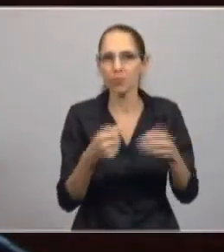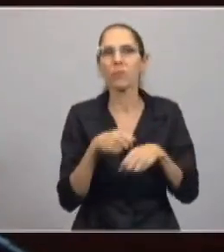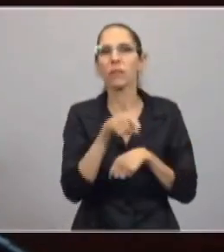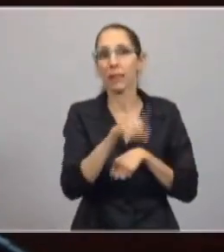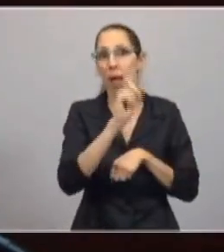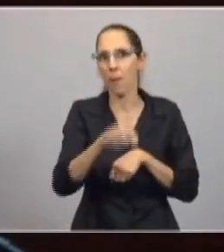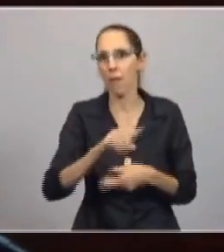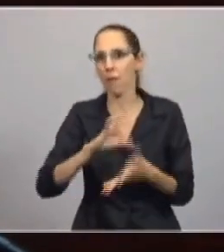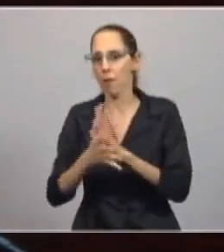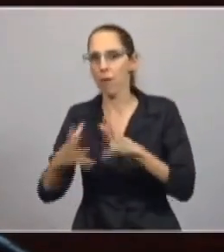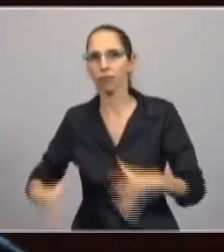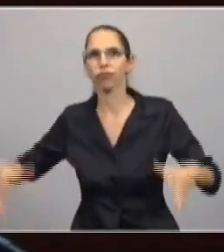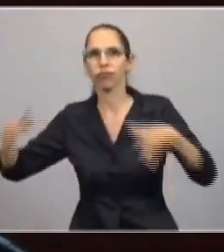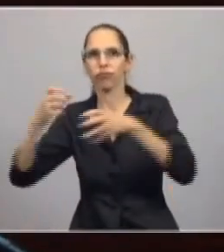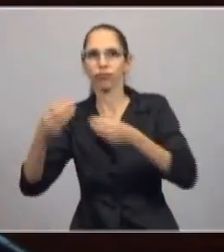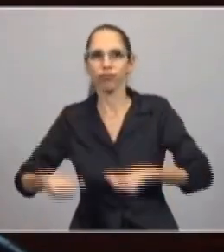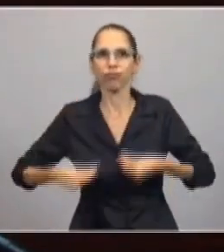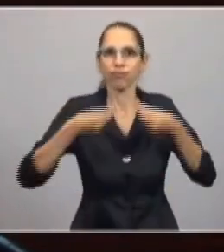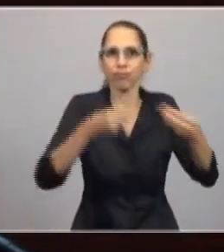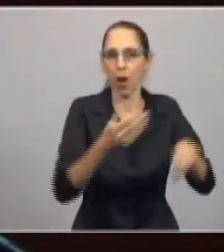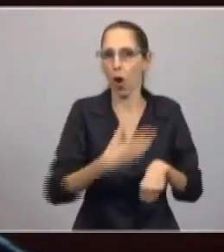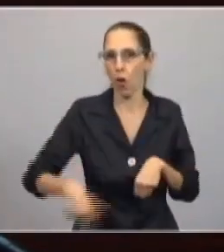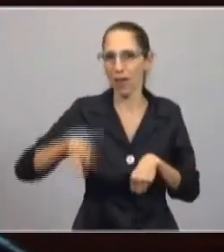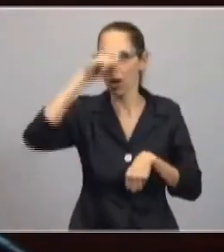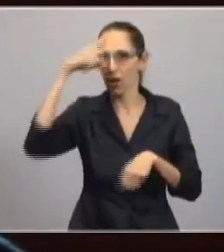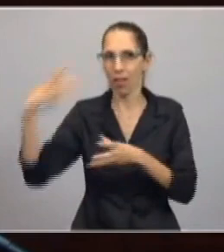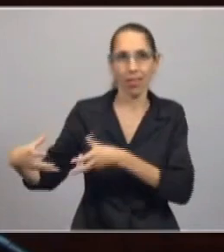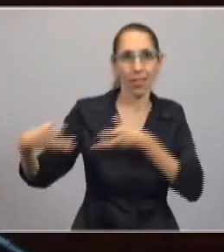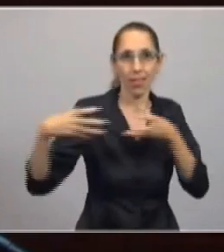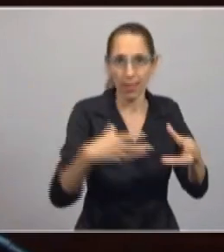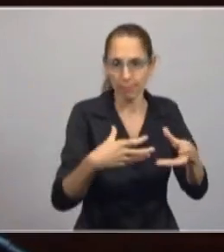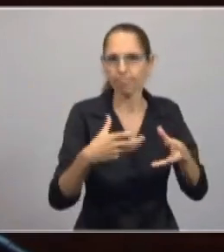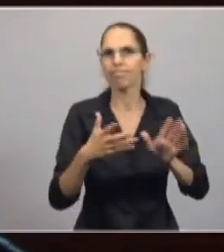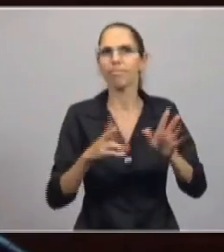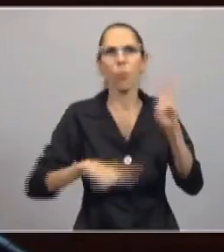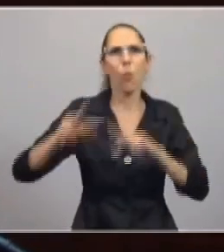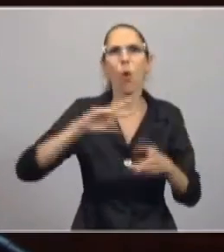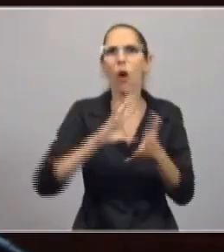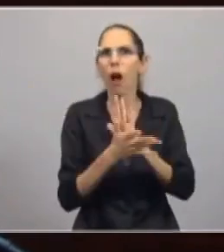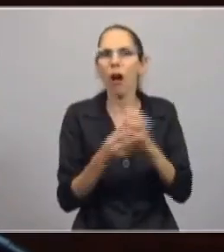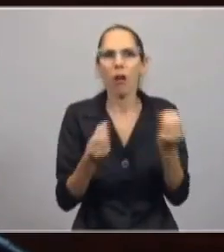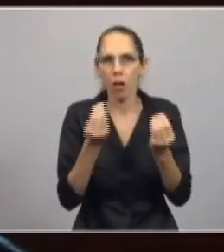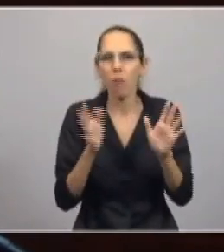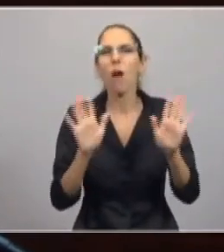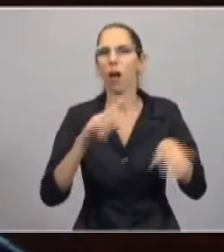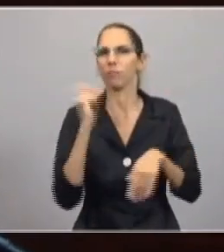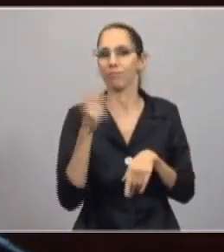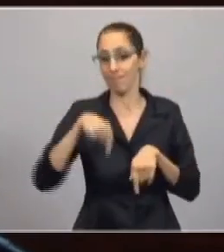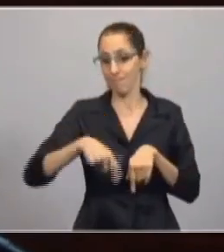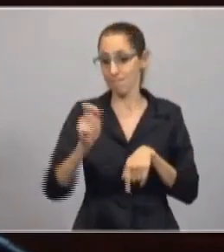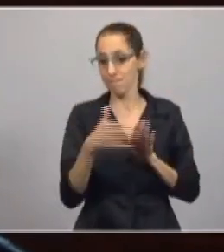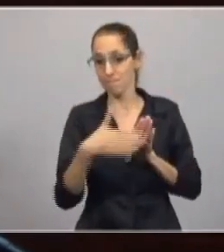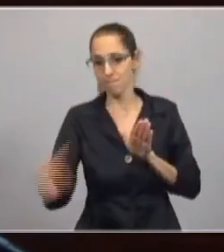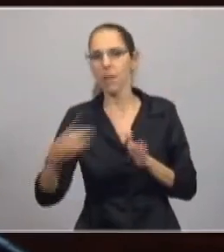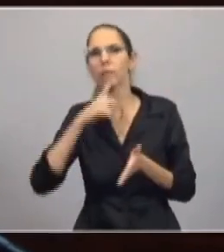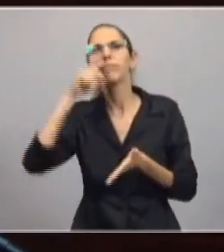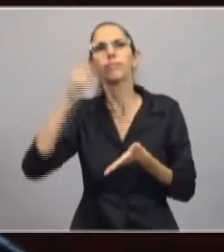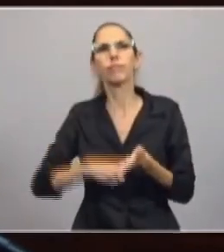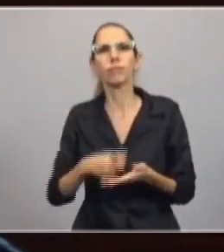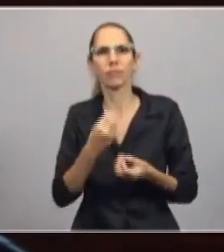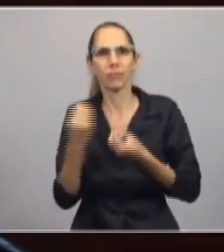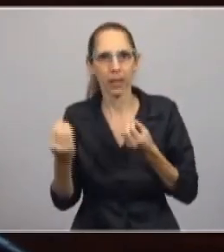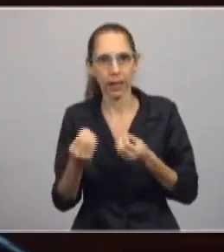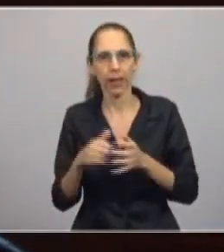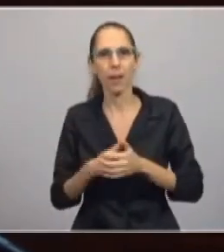la entrega por parte del Gobierno Nacional, a partir de este mes dispusimos el incremento en la inversión de